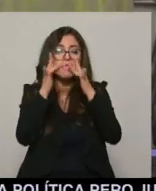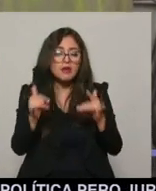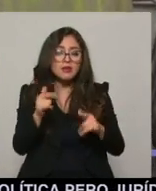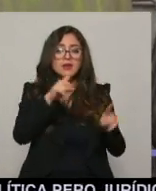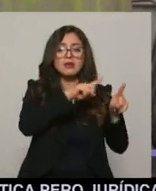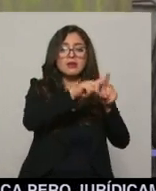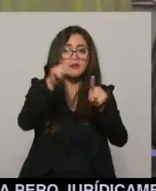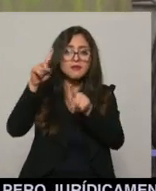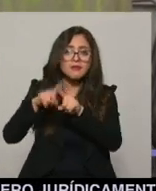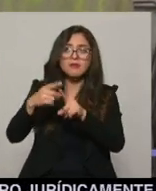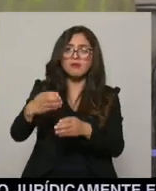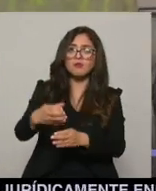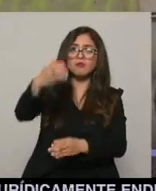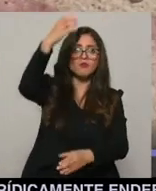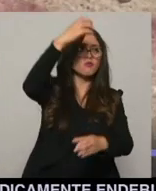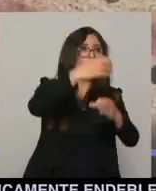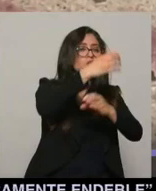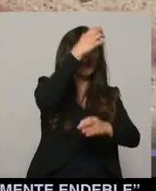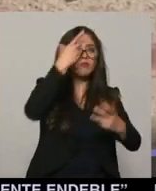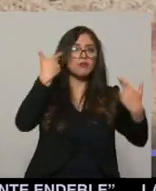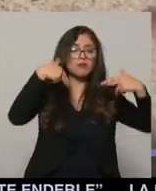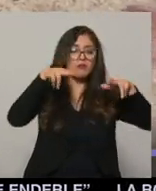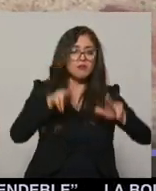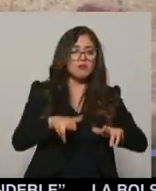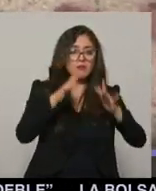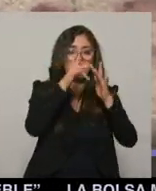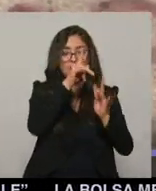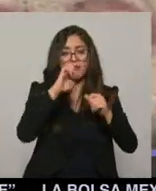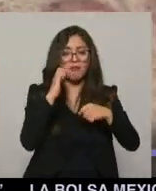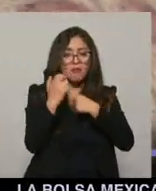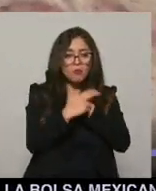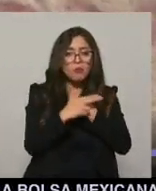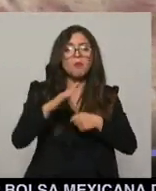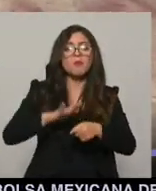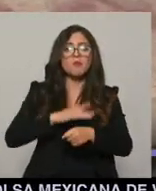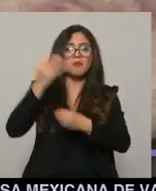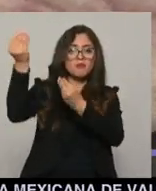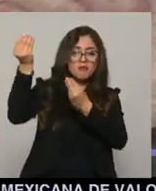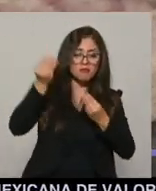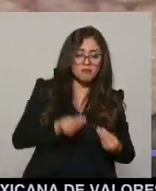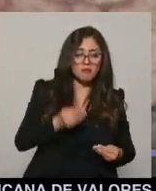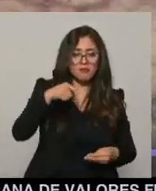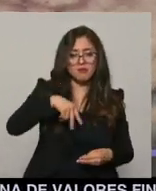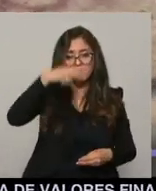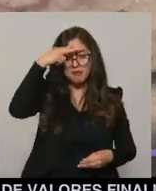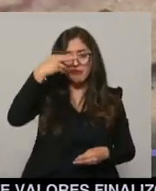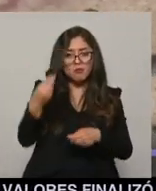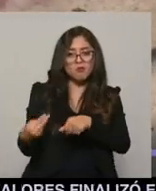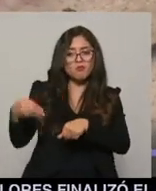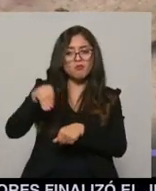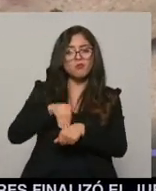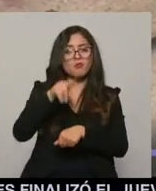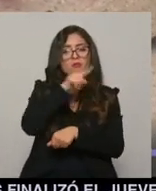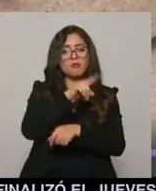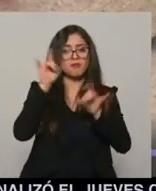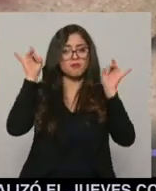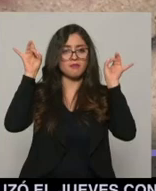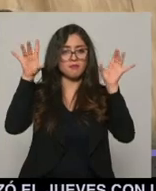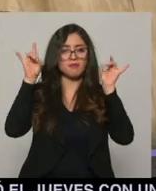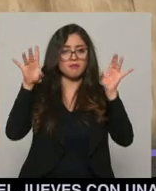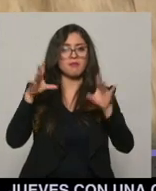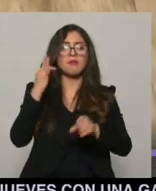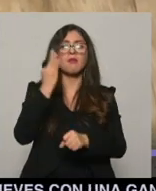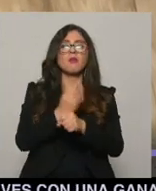símbolos europeos, ¿no? Pues los trae aquí a México, y es por eso que se decide poner la Victoria alada. Ahí estamos leyendo lo que